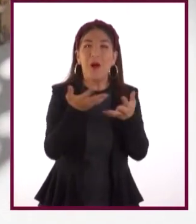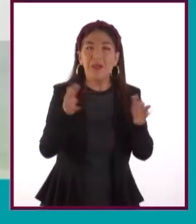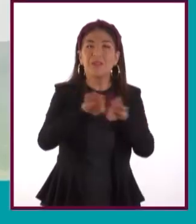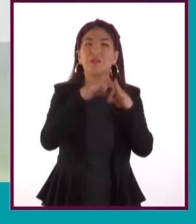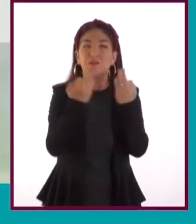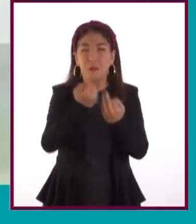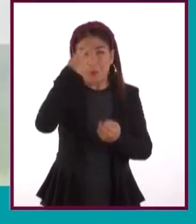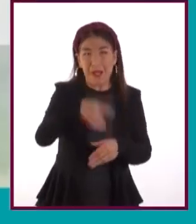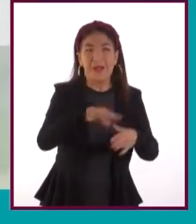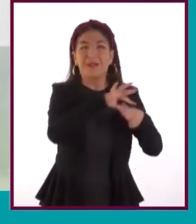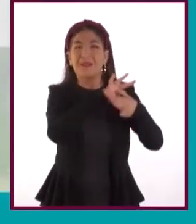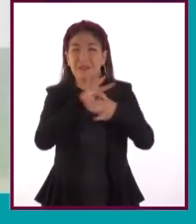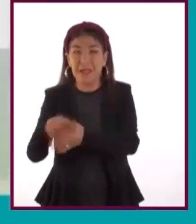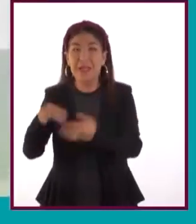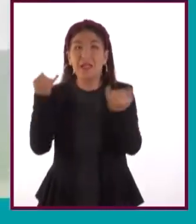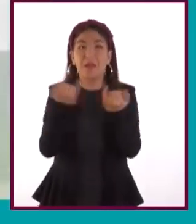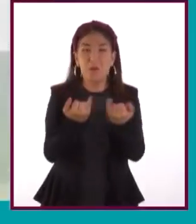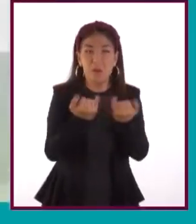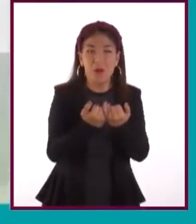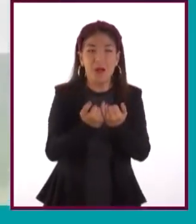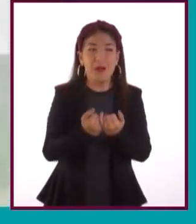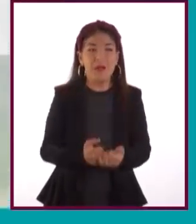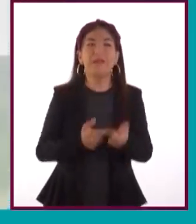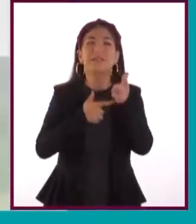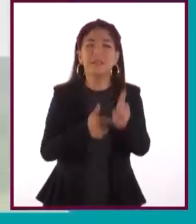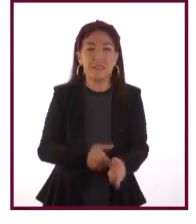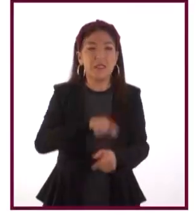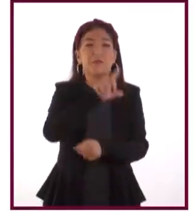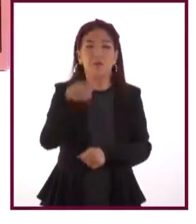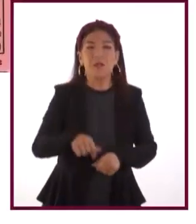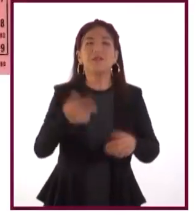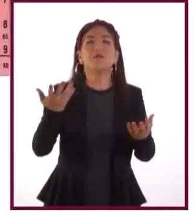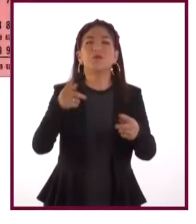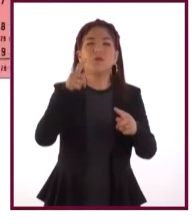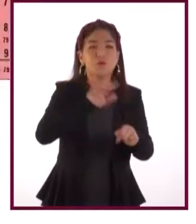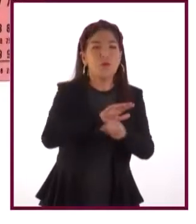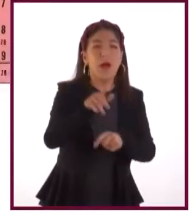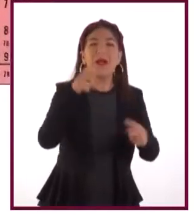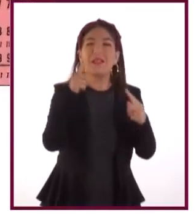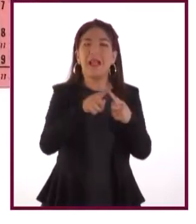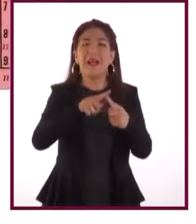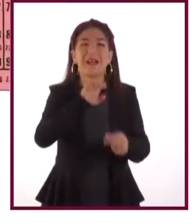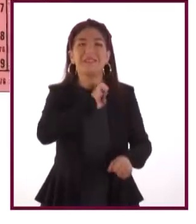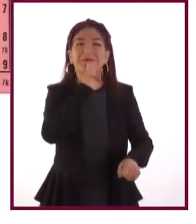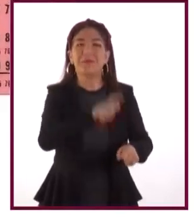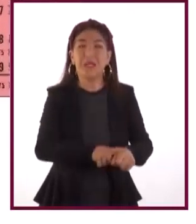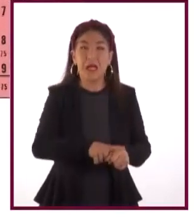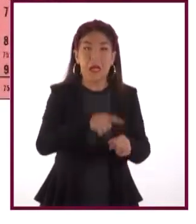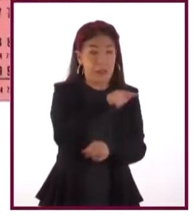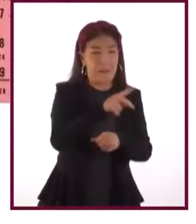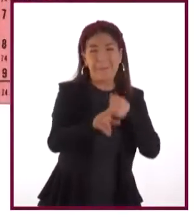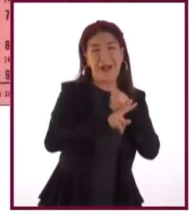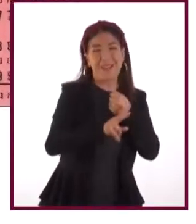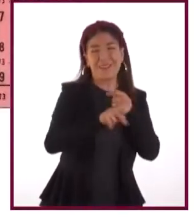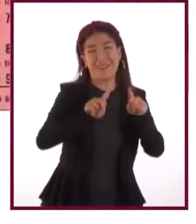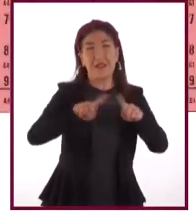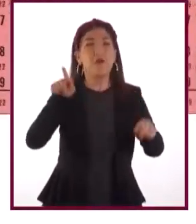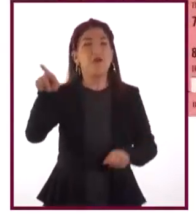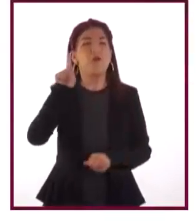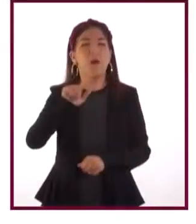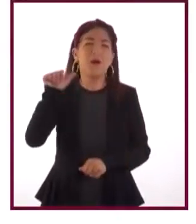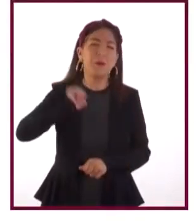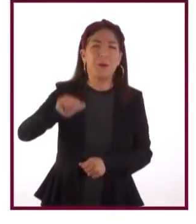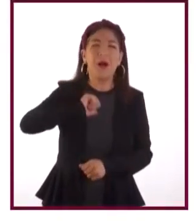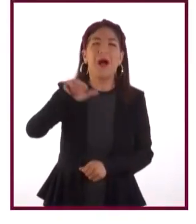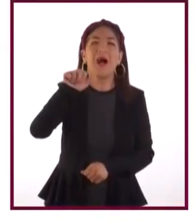instrucciones para que un aparato pudiera seguirlas y realizar una tarea en específico. En vez de utilizar vasos, el